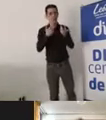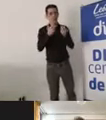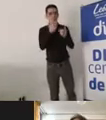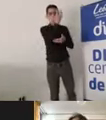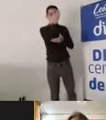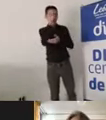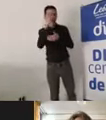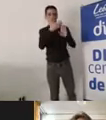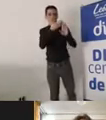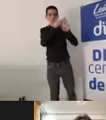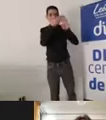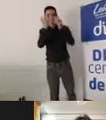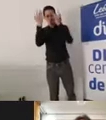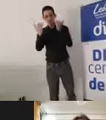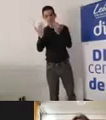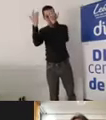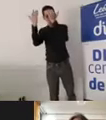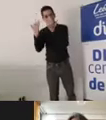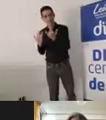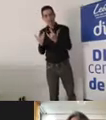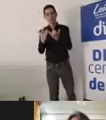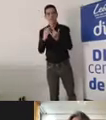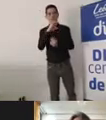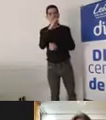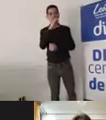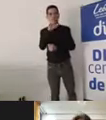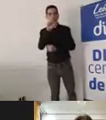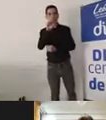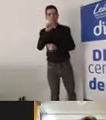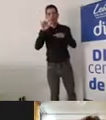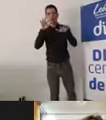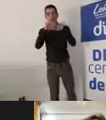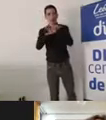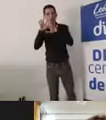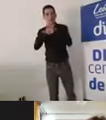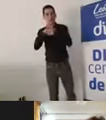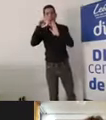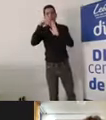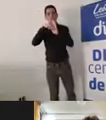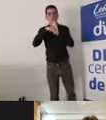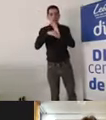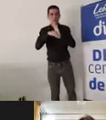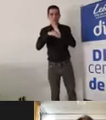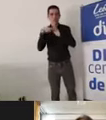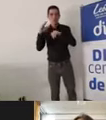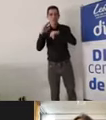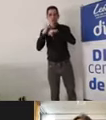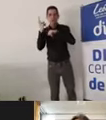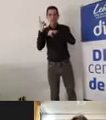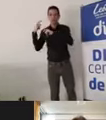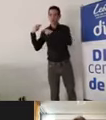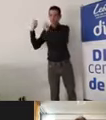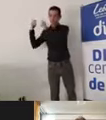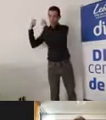climático, pero también, digamos, esas generaciones que durante años se quedaron en el poder, tradicionalmente adultos, muy